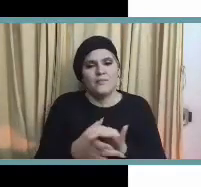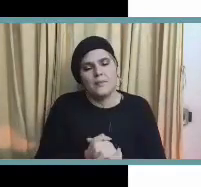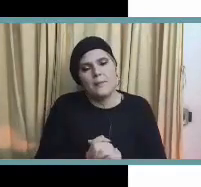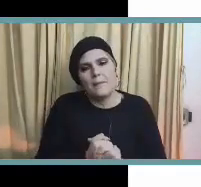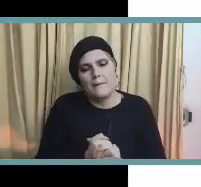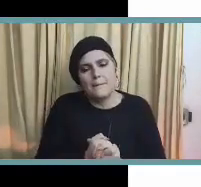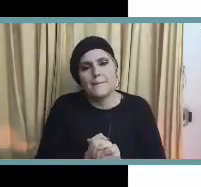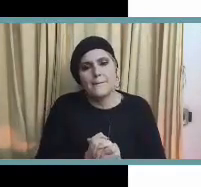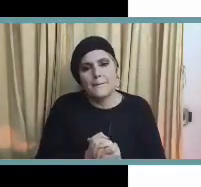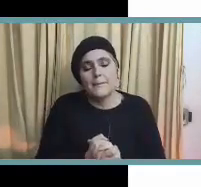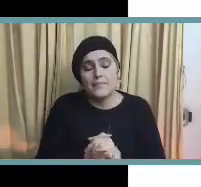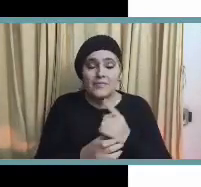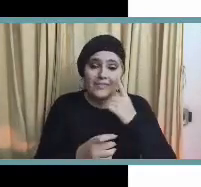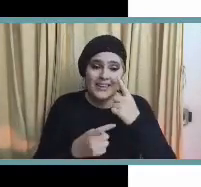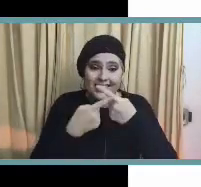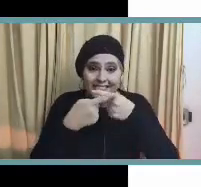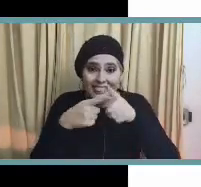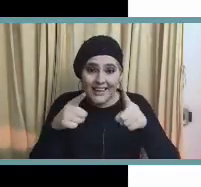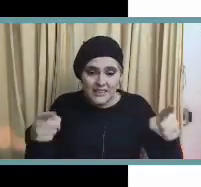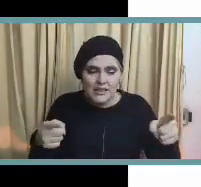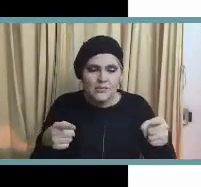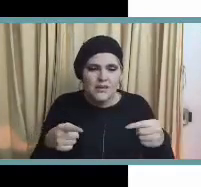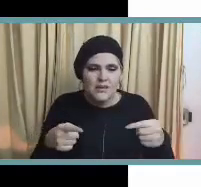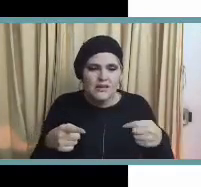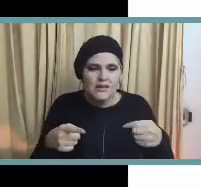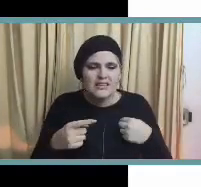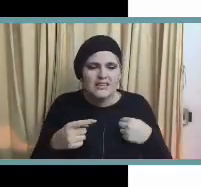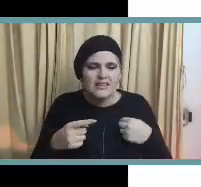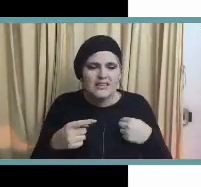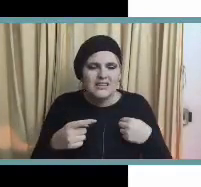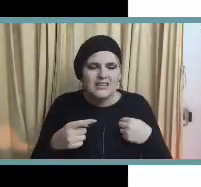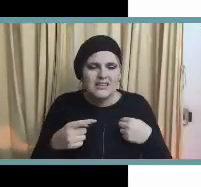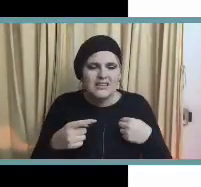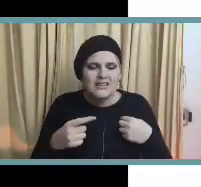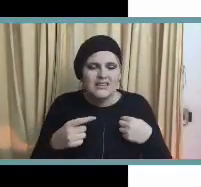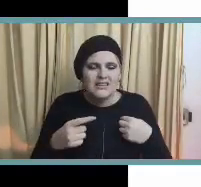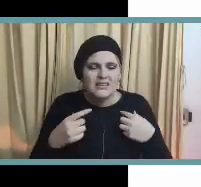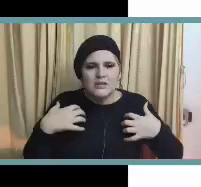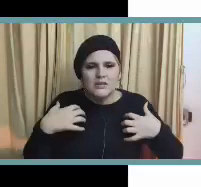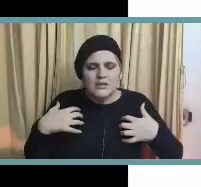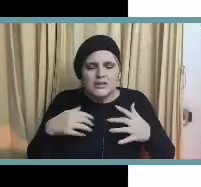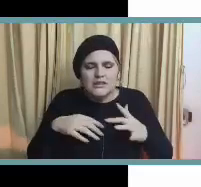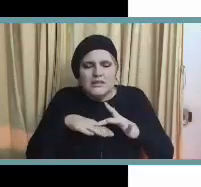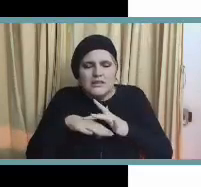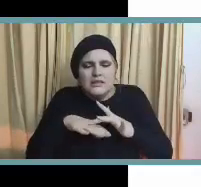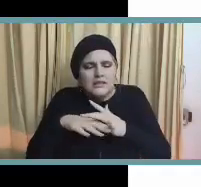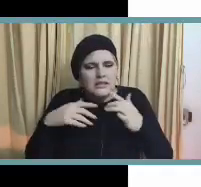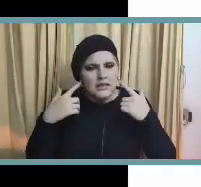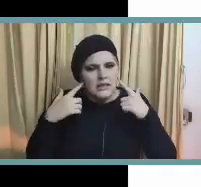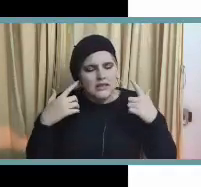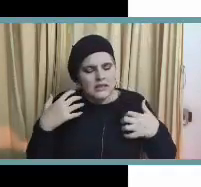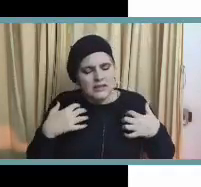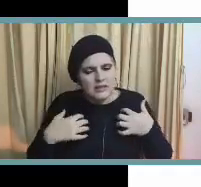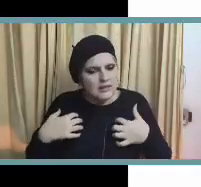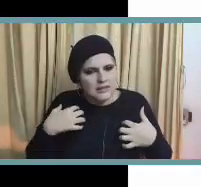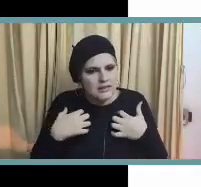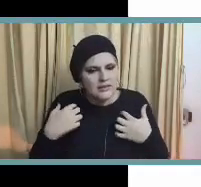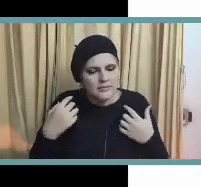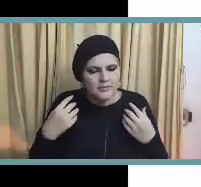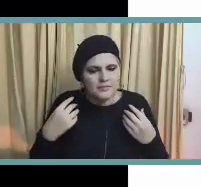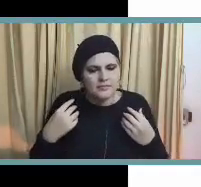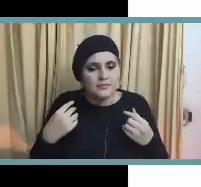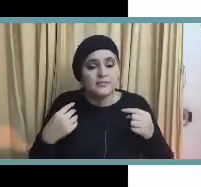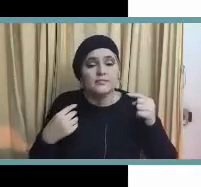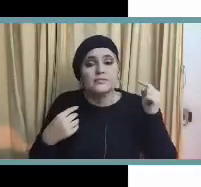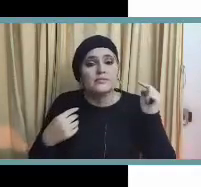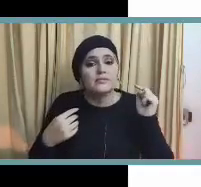diversidad, esta hipersensibilidad auditiva, es una hipersensibilidad auditiva que nos lleva a tener una percepción y un